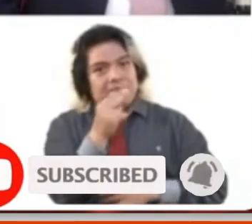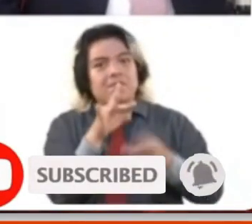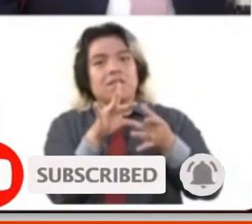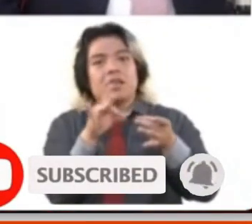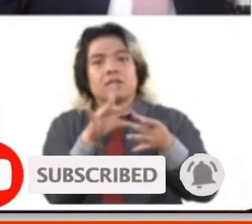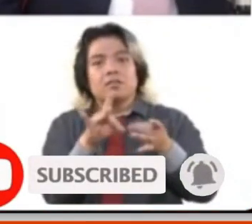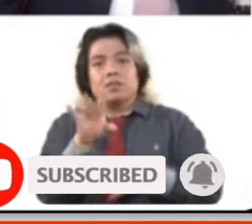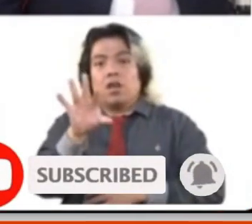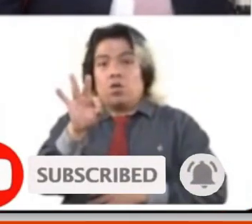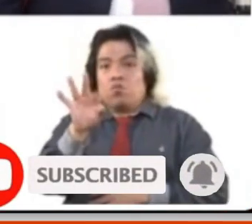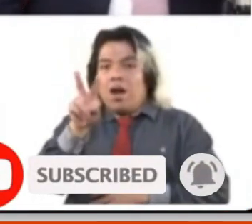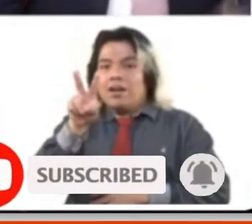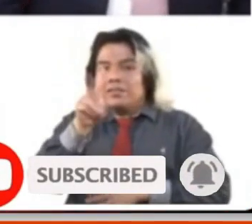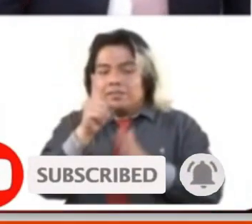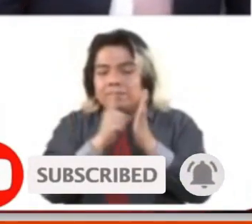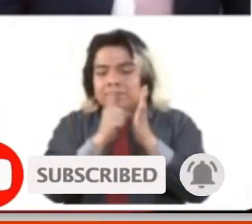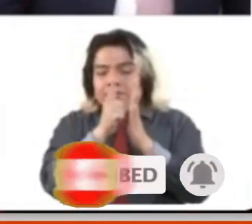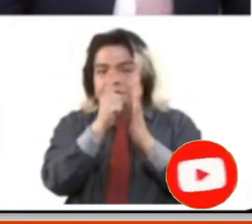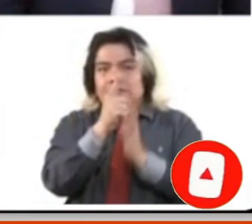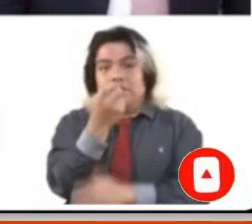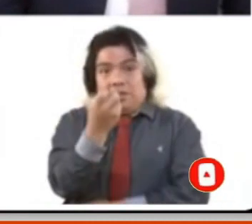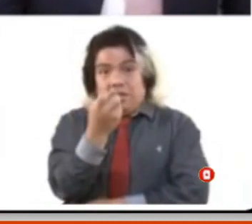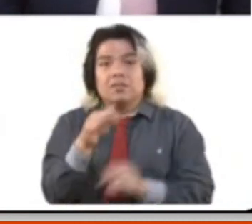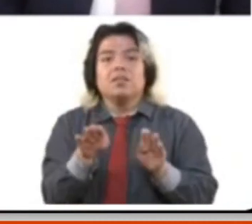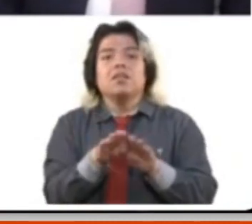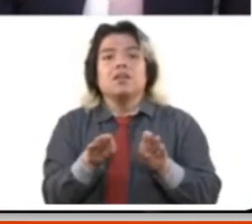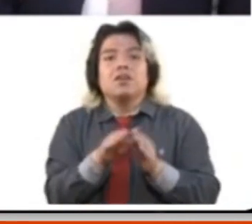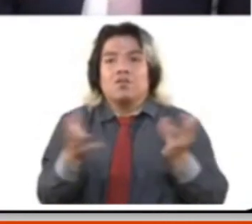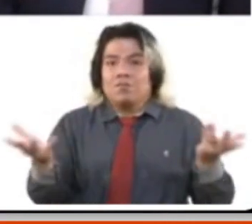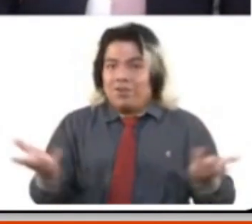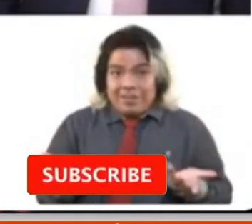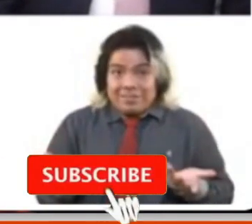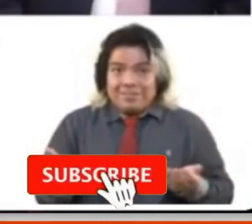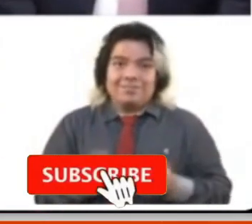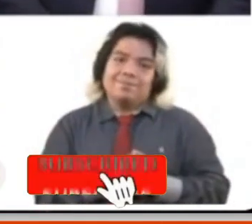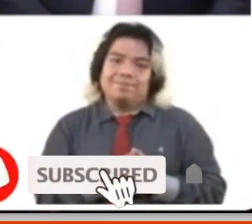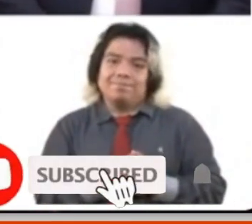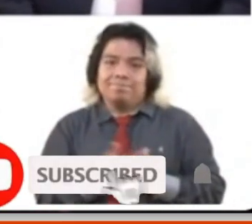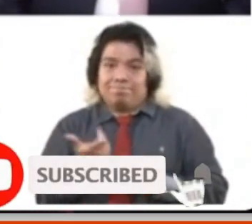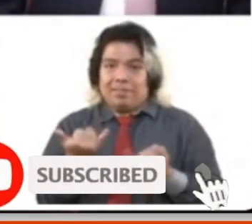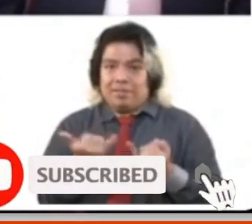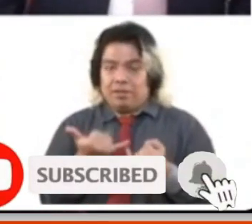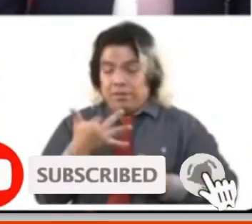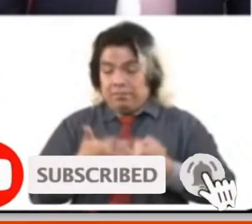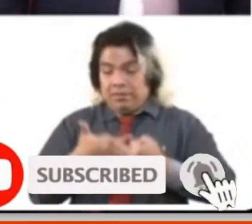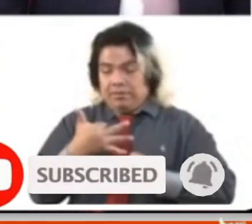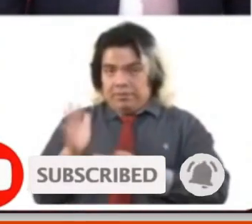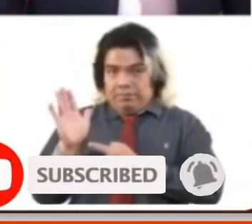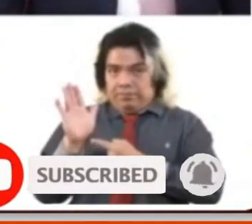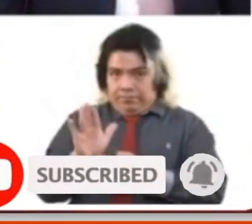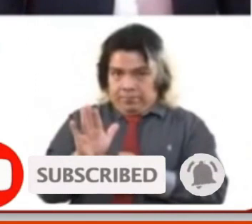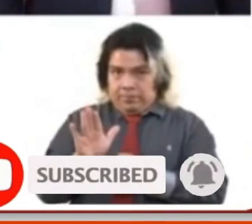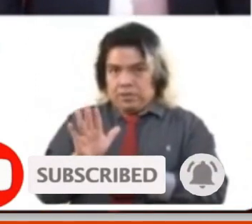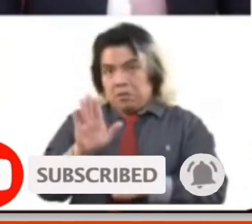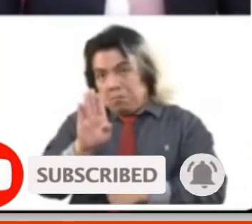los 42 departamentos, del modus operandi que ha presentado la Fiscalía, en donde a cambio